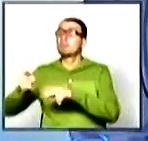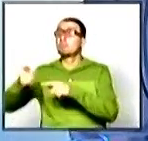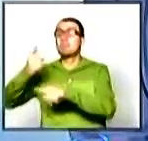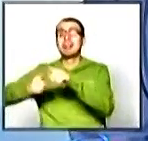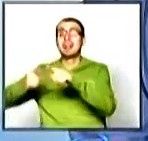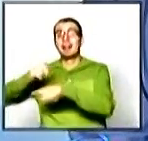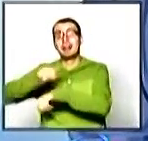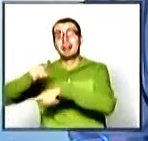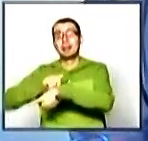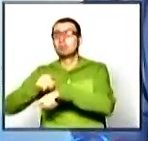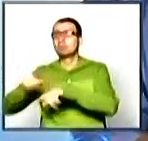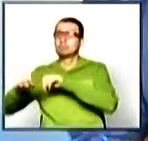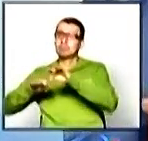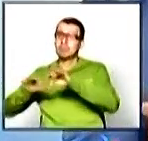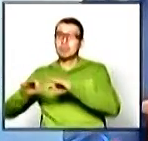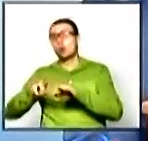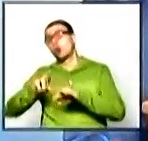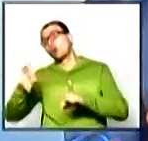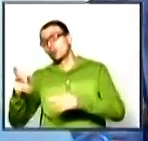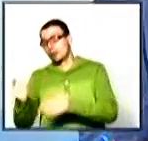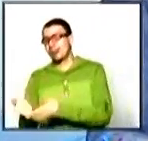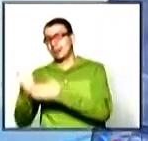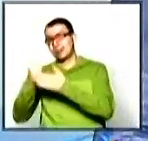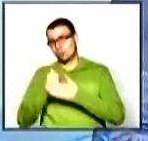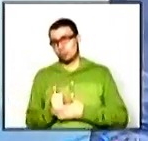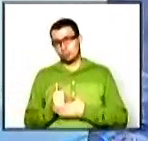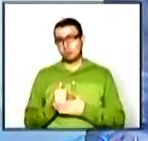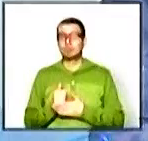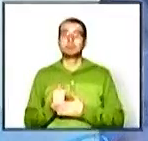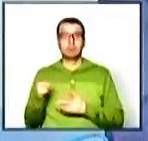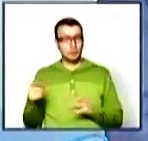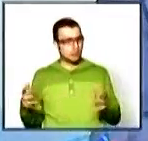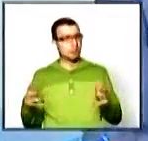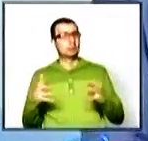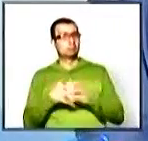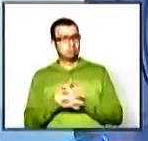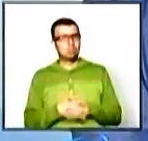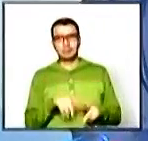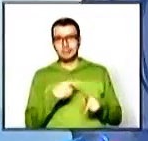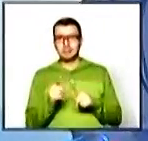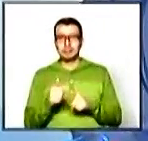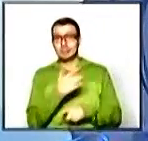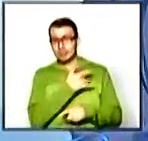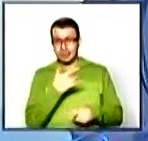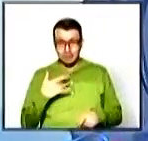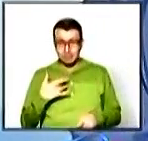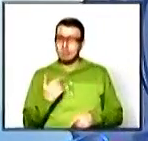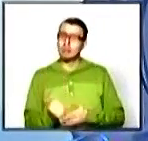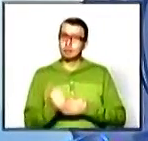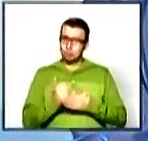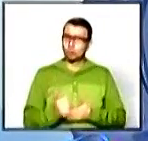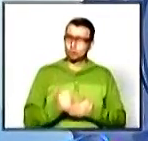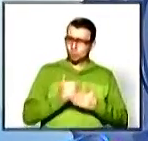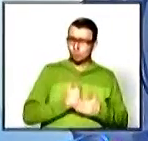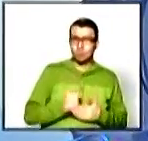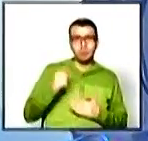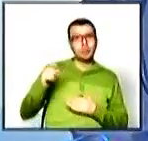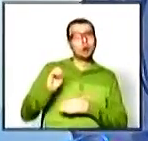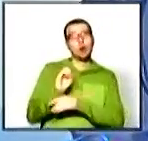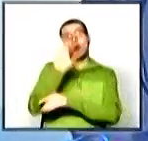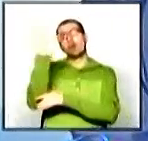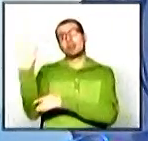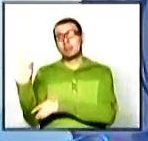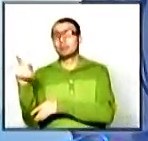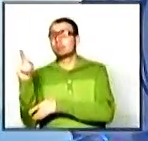ver otro complemento que va de la mano con todas las terapias orientales que